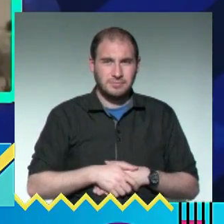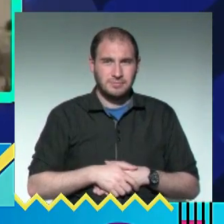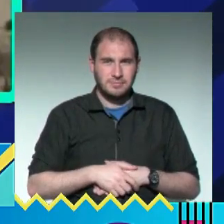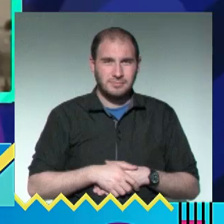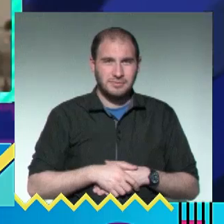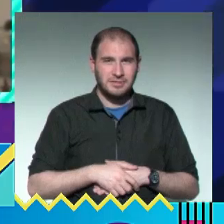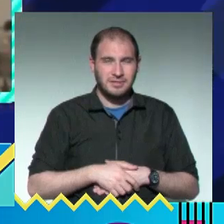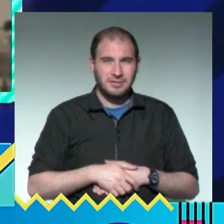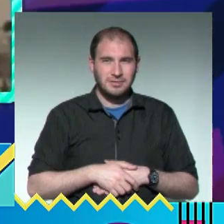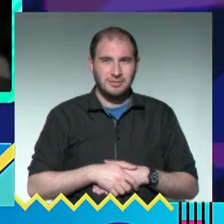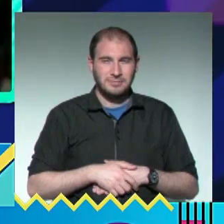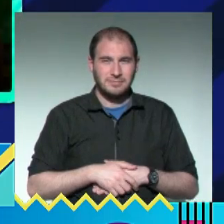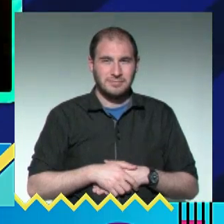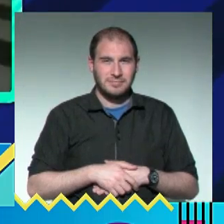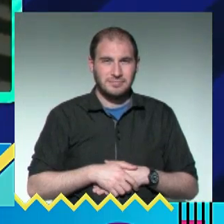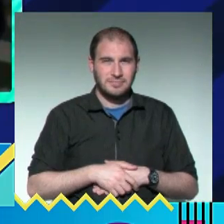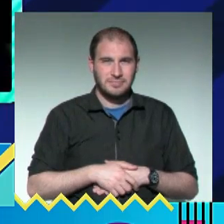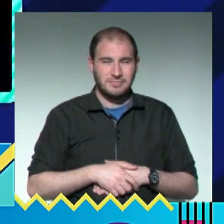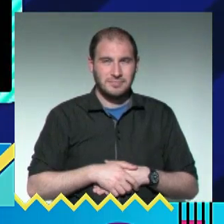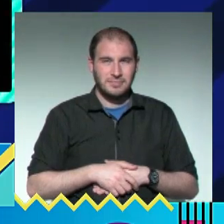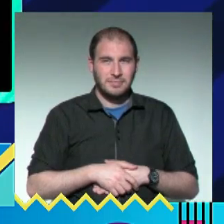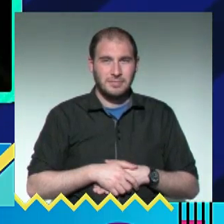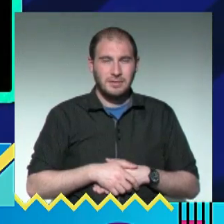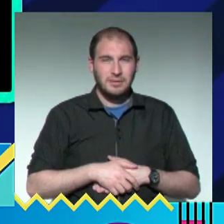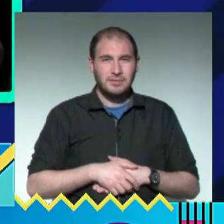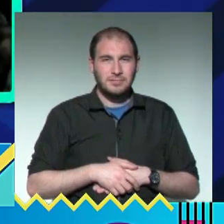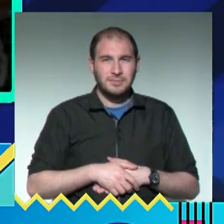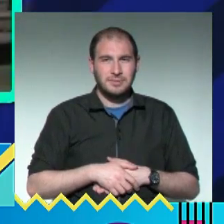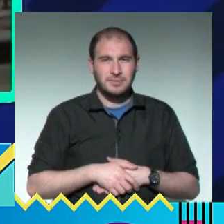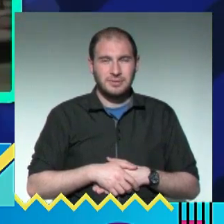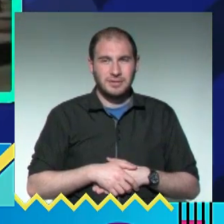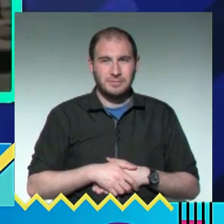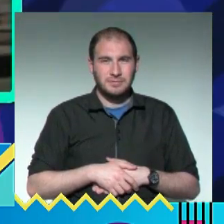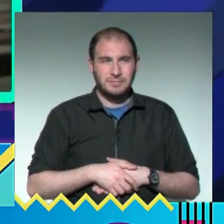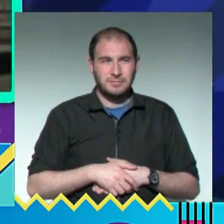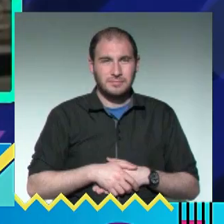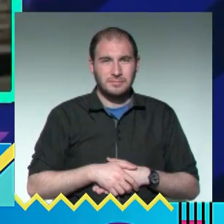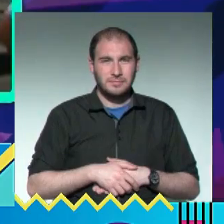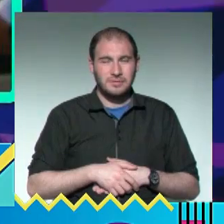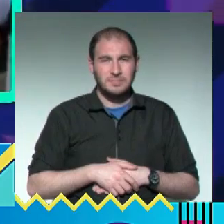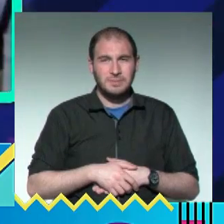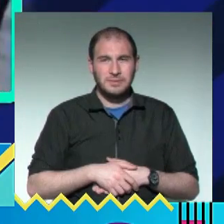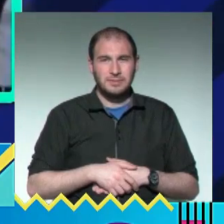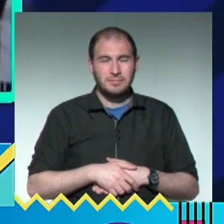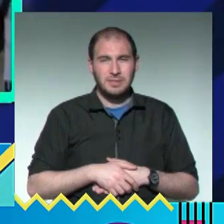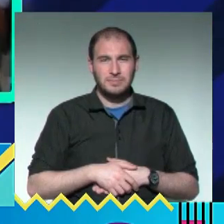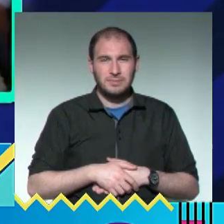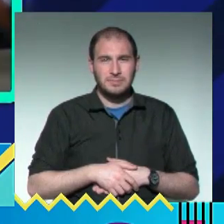trabajan, son barra bravas, son mano de obra de actos de sindicatos, mano de